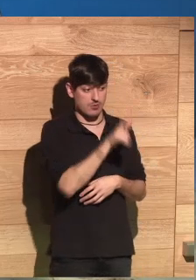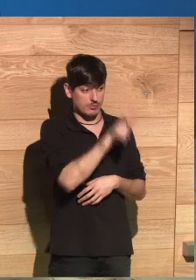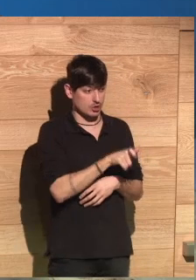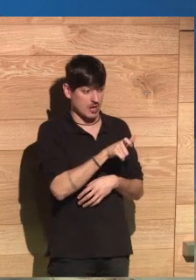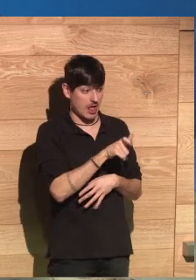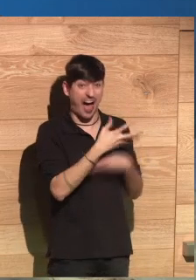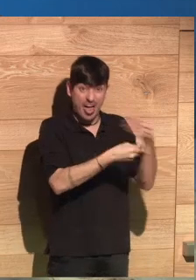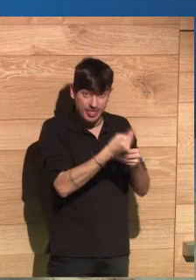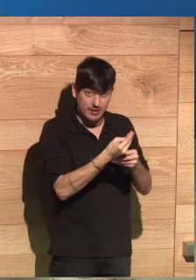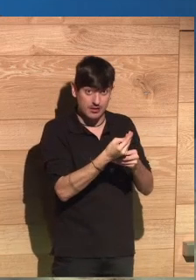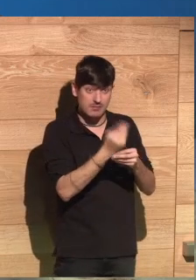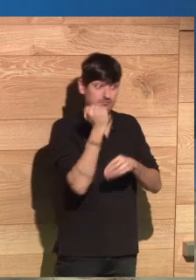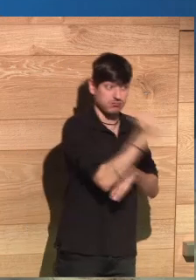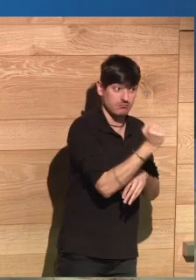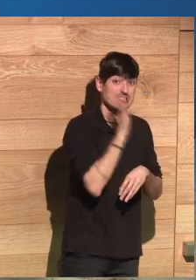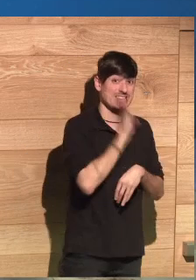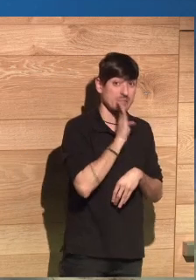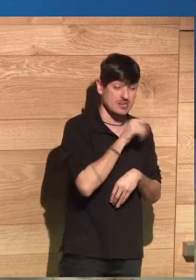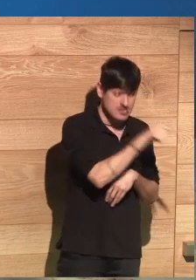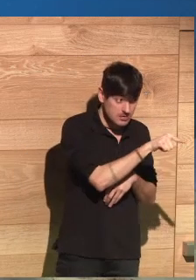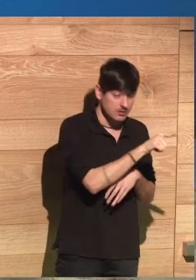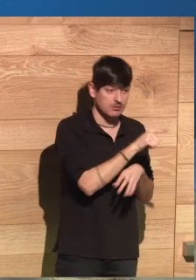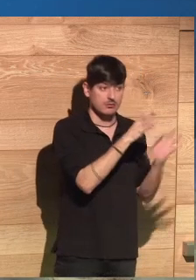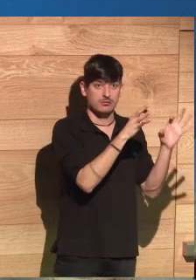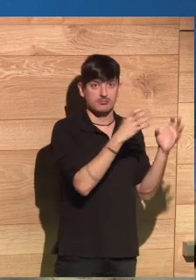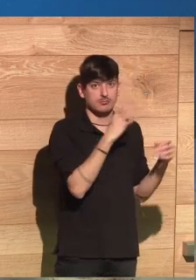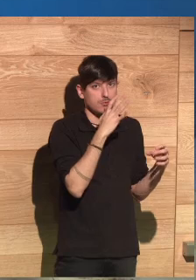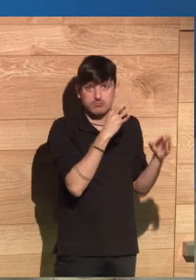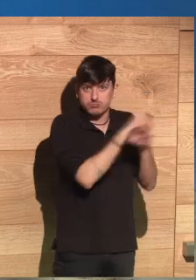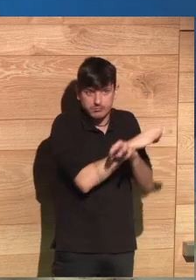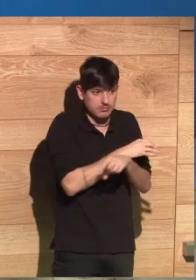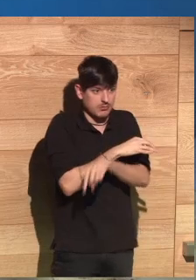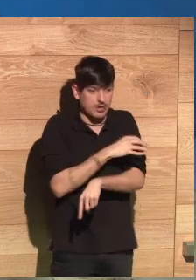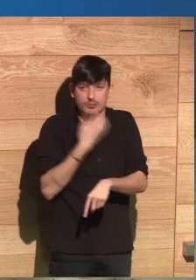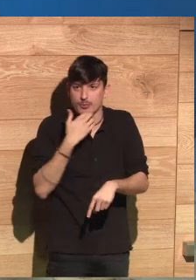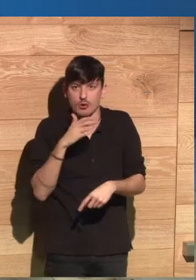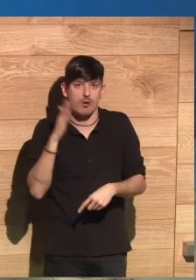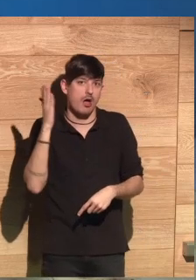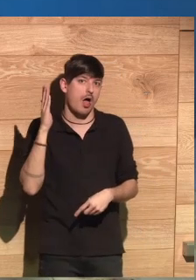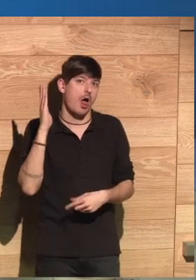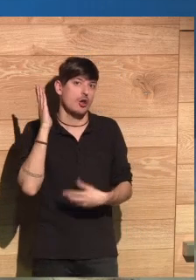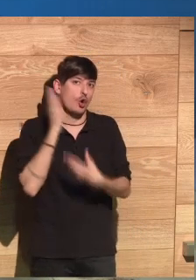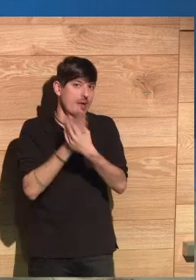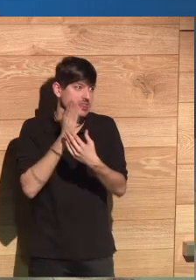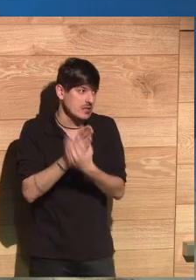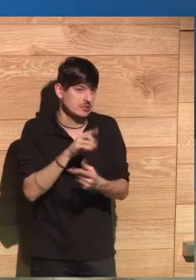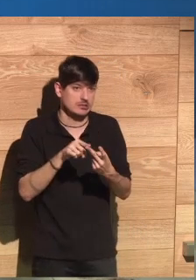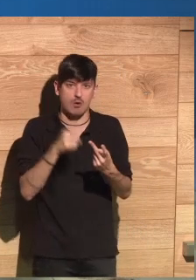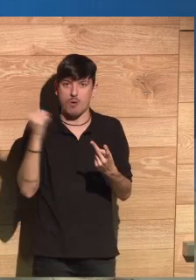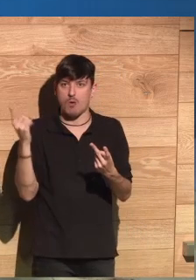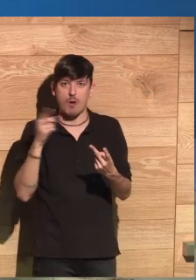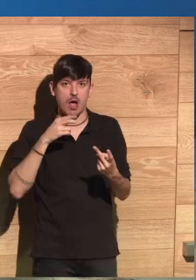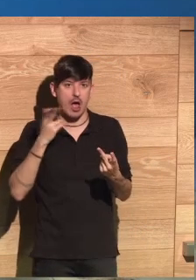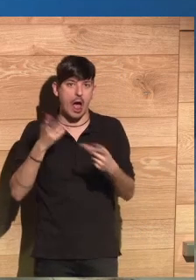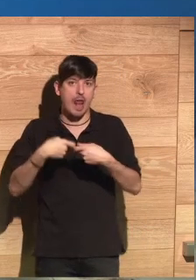persona que comete este crimen, pues digamos que si esto nos pasa aquí, no sé, qué sé yo, en Alcobendas o en Albacete, pues